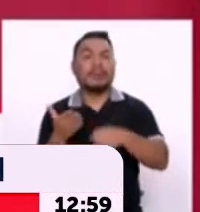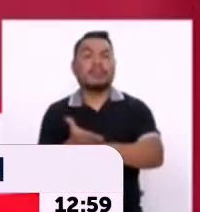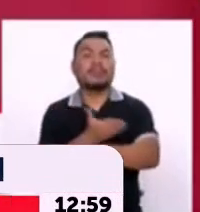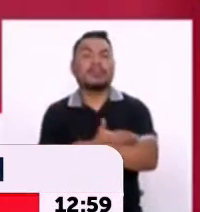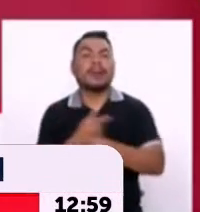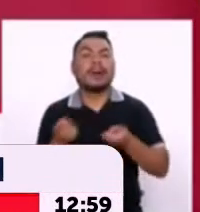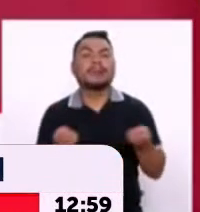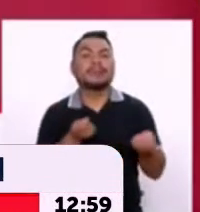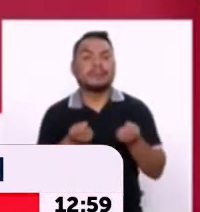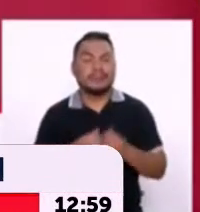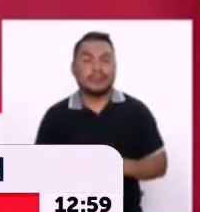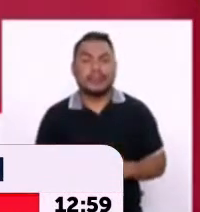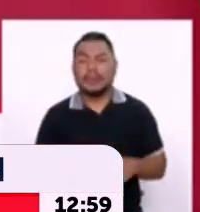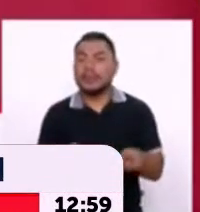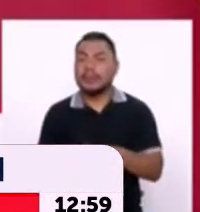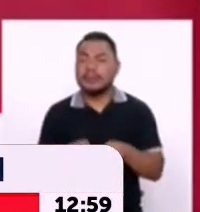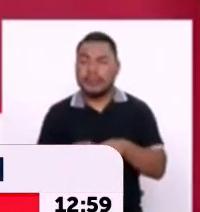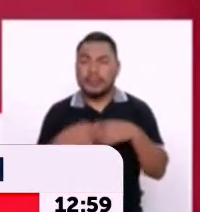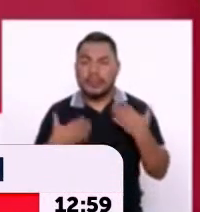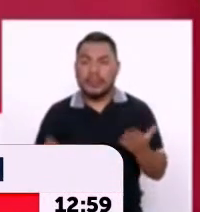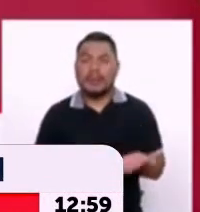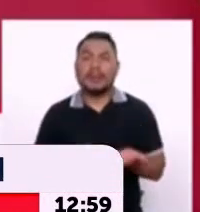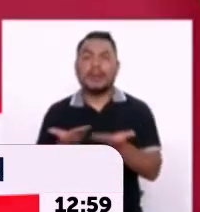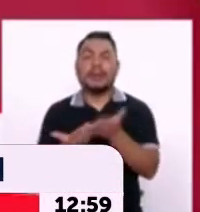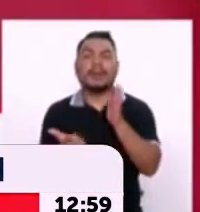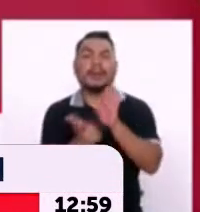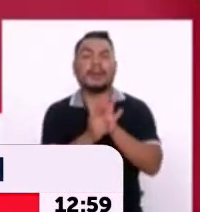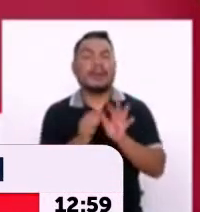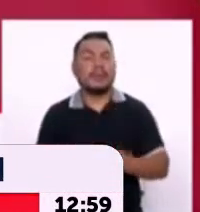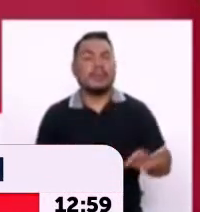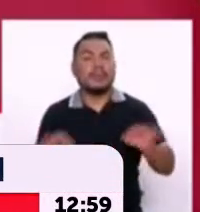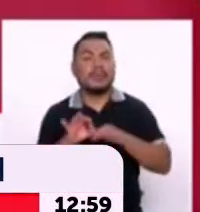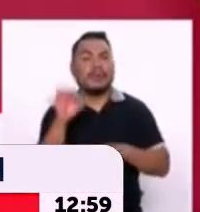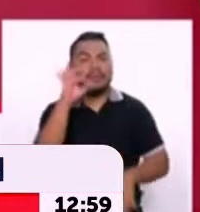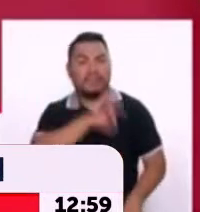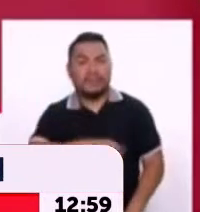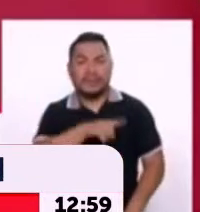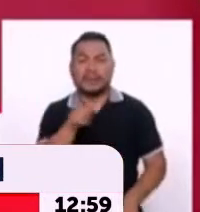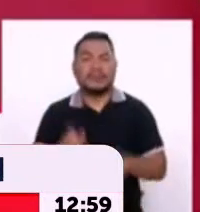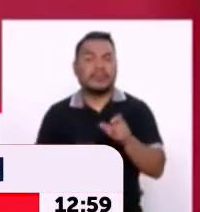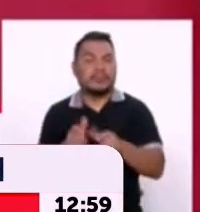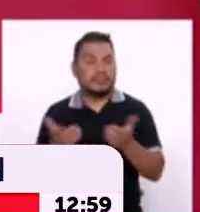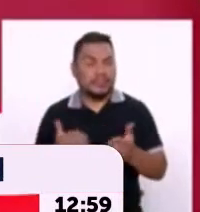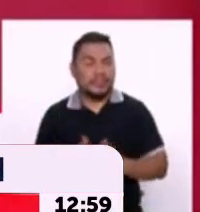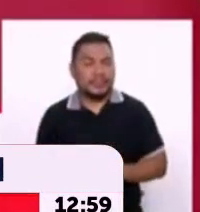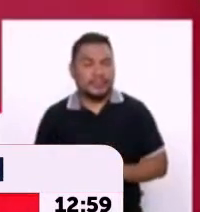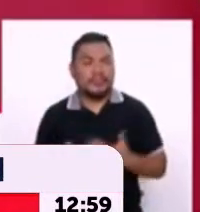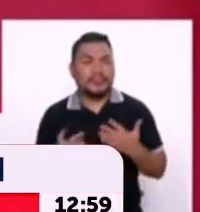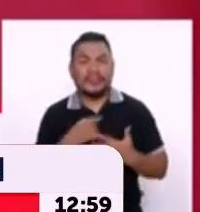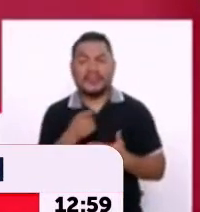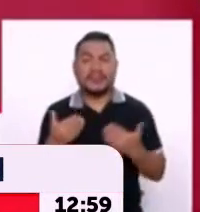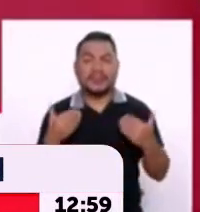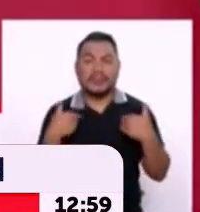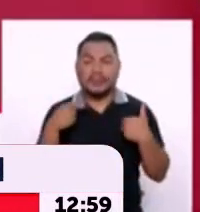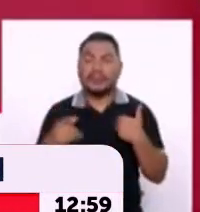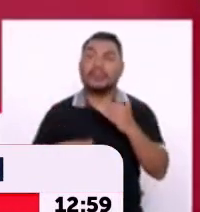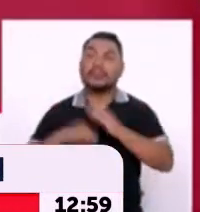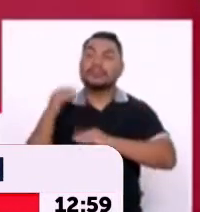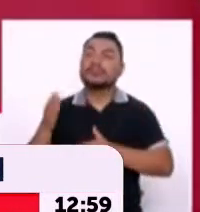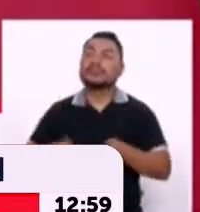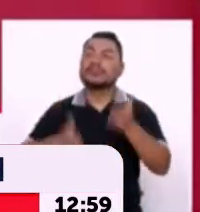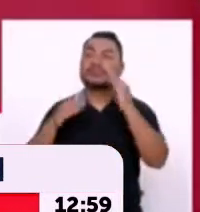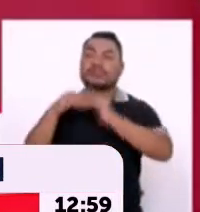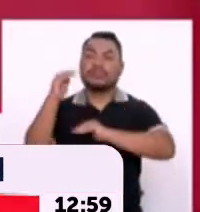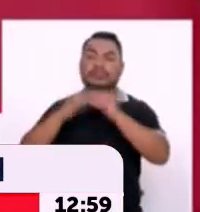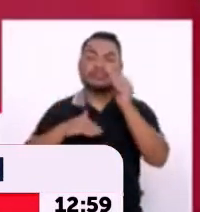procedimientos administrativos y además se ha dado una ley muy importante que favorece al ciudadano común y corriente, aquel que tiene sus edificios